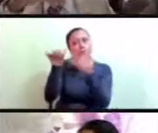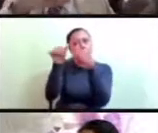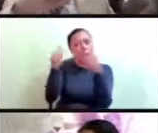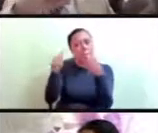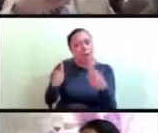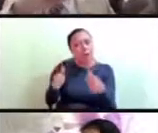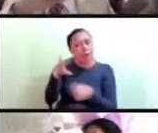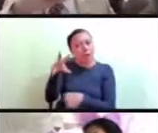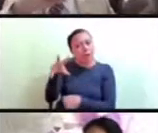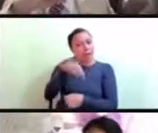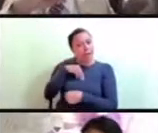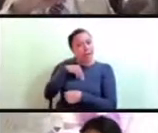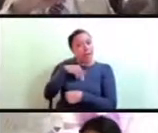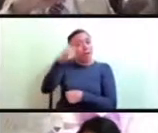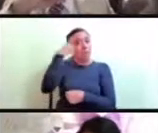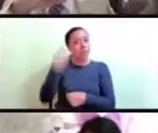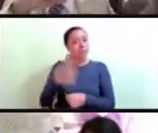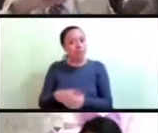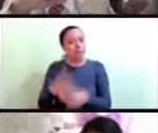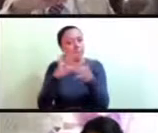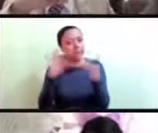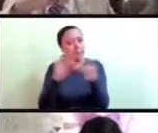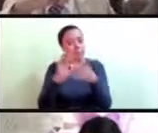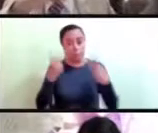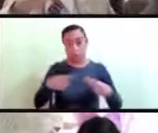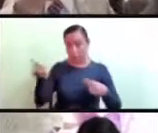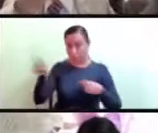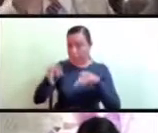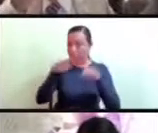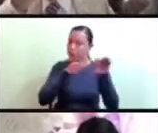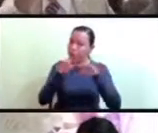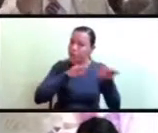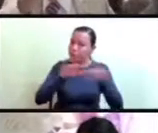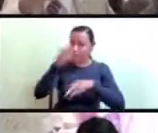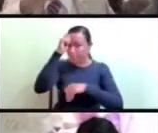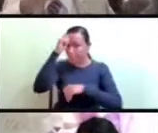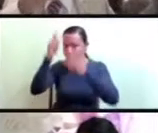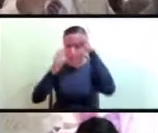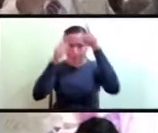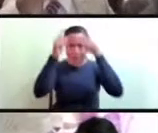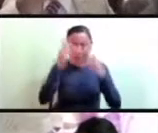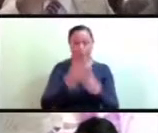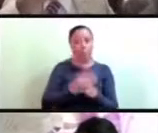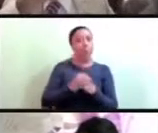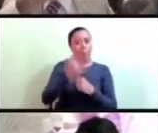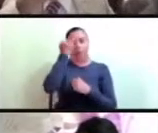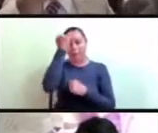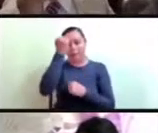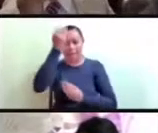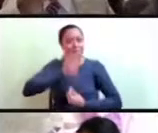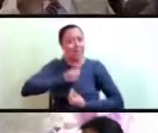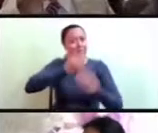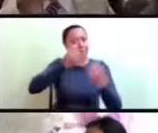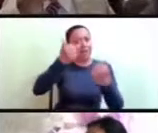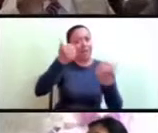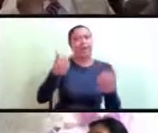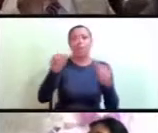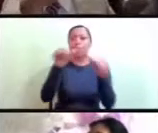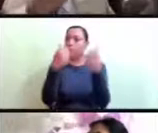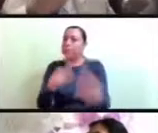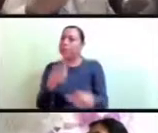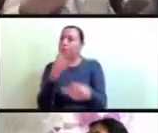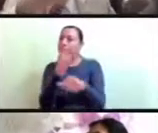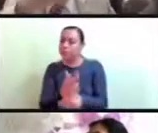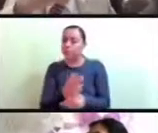a quienes se desempeñan en trabajos creativos, expresiones artísticas o concernientes al resguardo, promoción